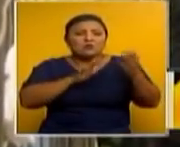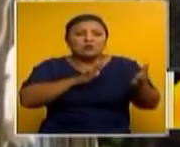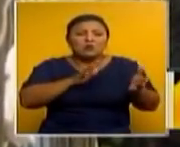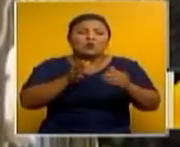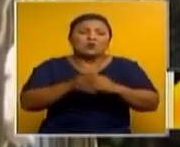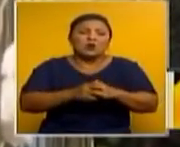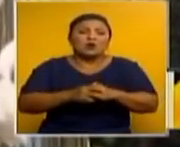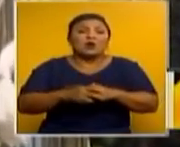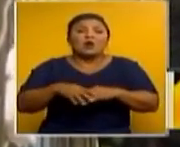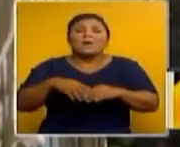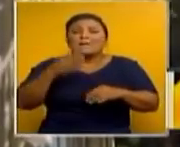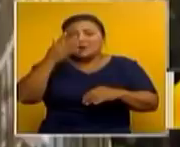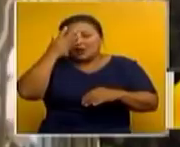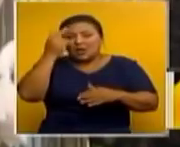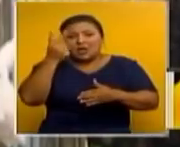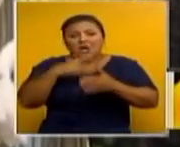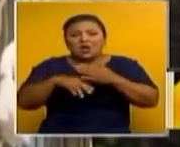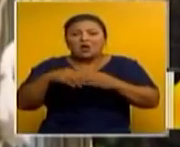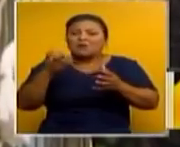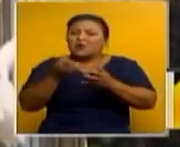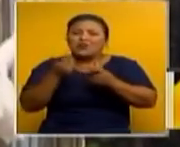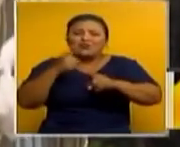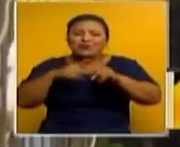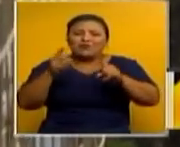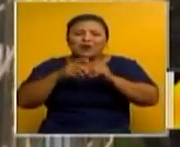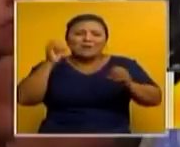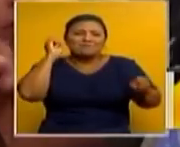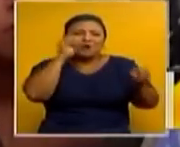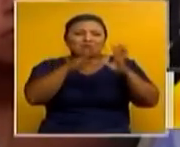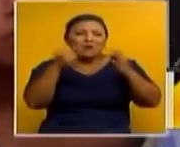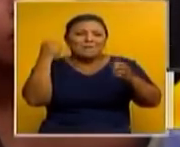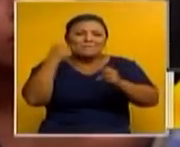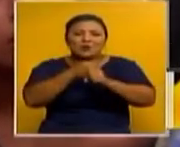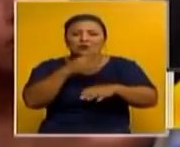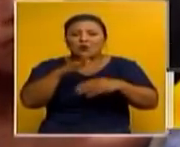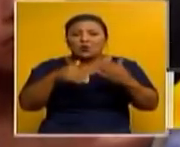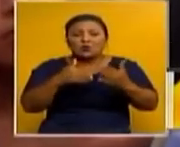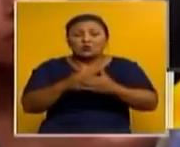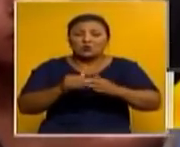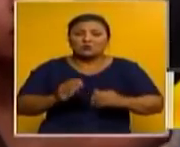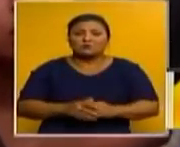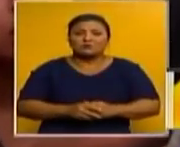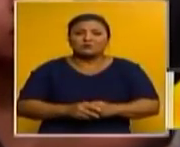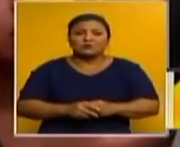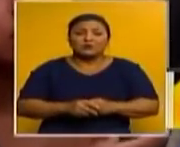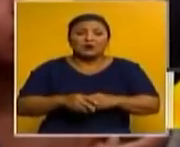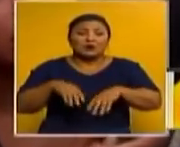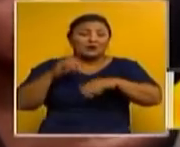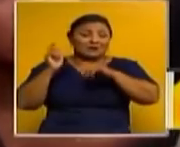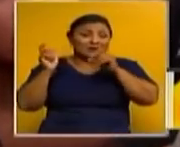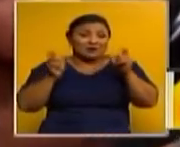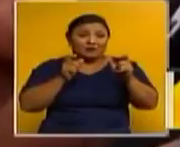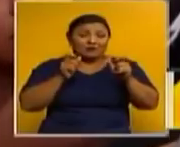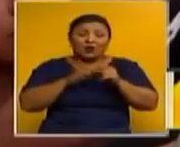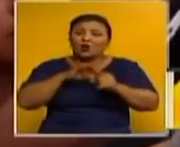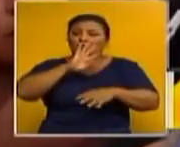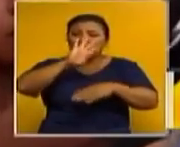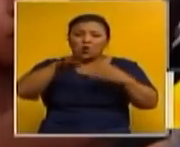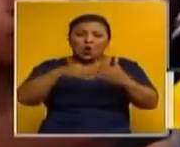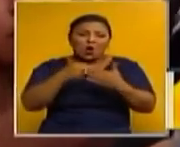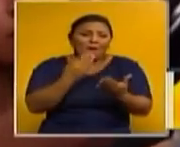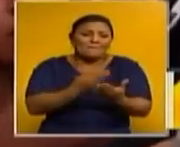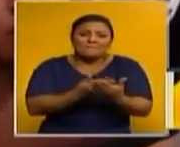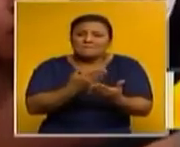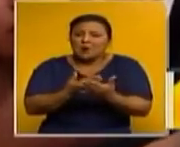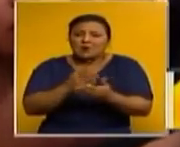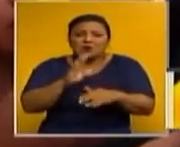fueron masacrados al parecer con varios objetos contundentes. Ahí fiscalía pues recopiló las evidencias